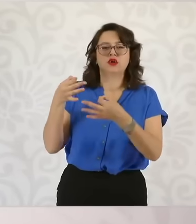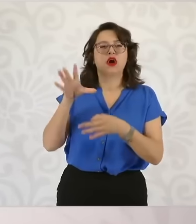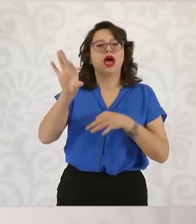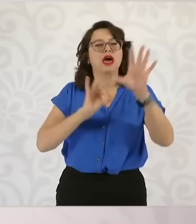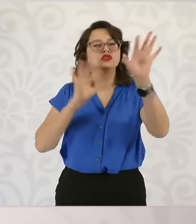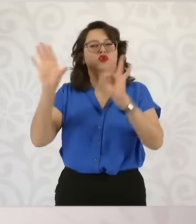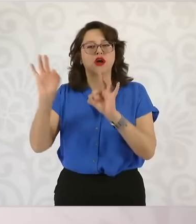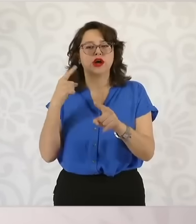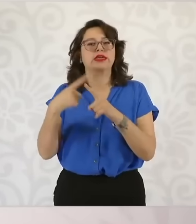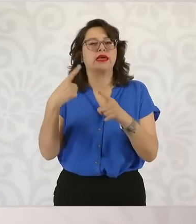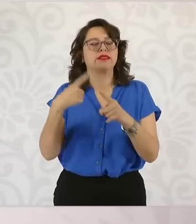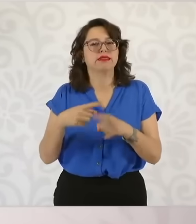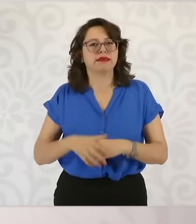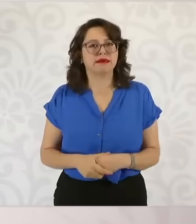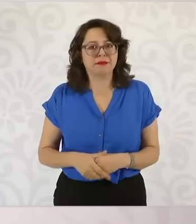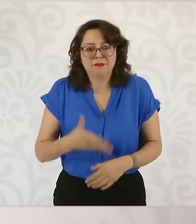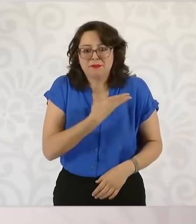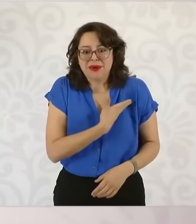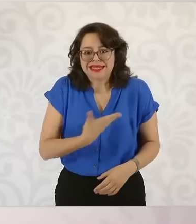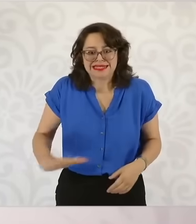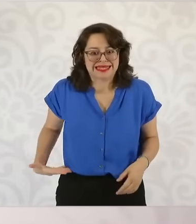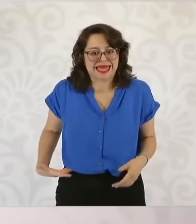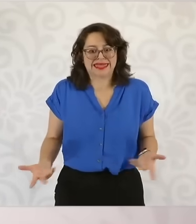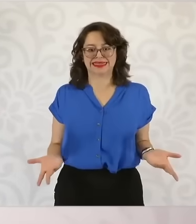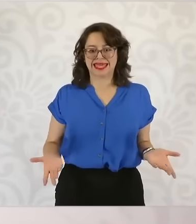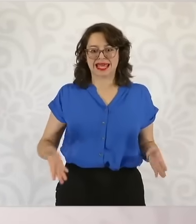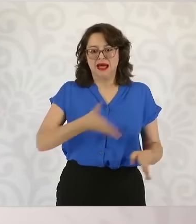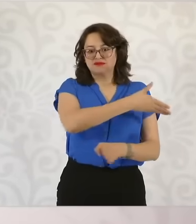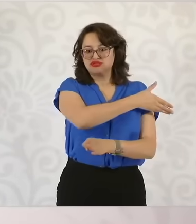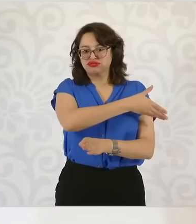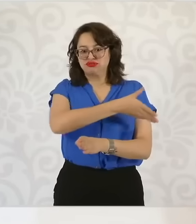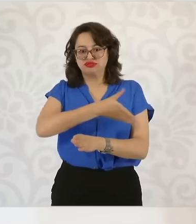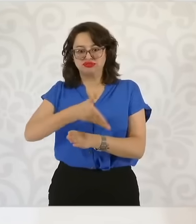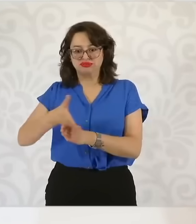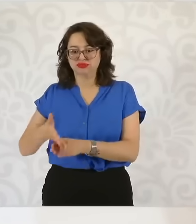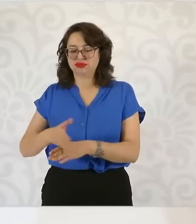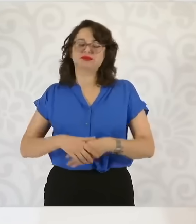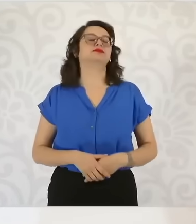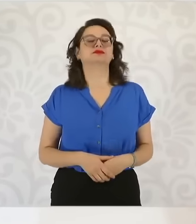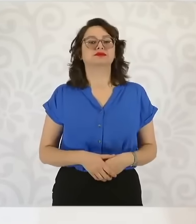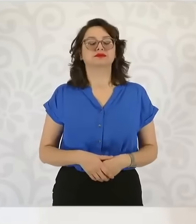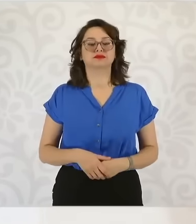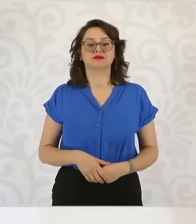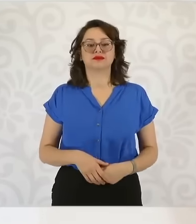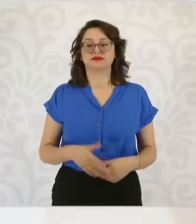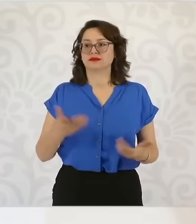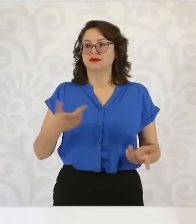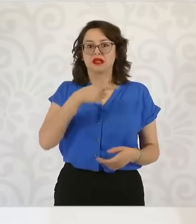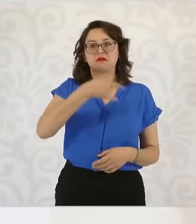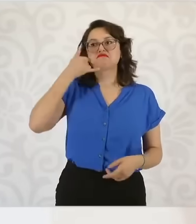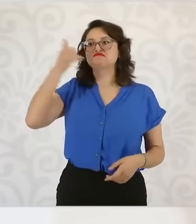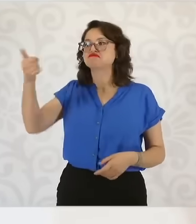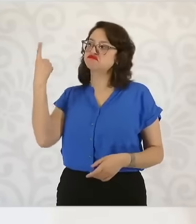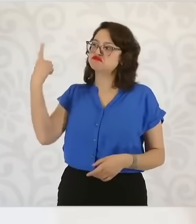le hablaba por teléfono a los ministros y resolvía problemas, cosa que no ocurrió con el presidente López Obrador.